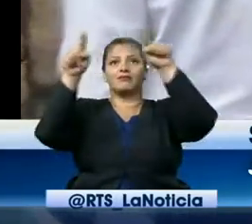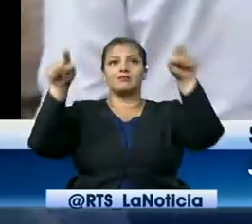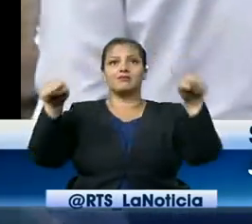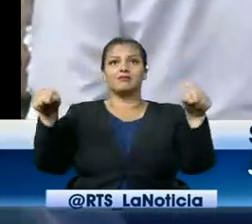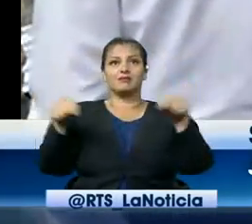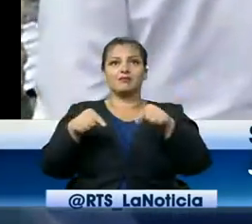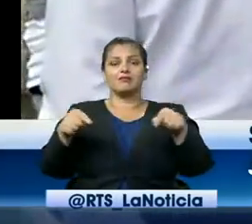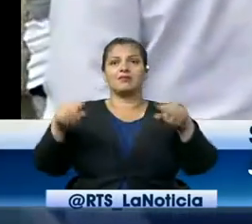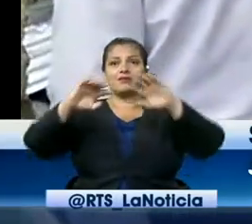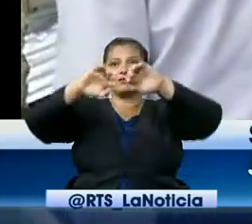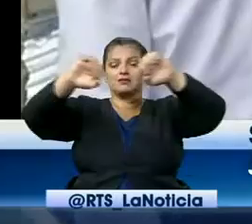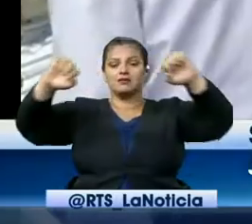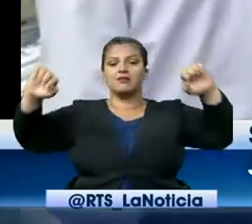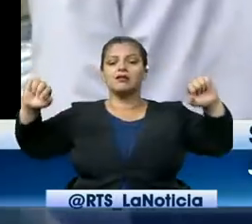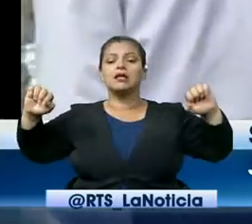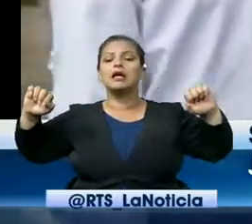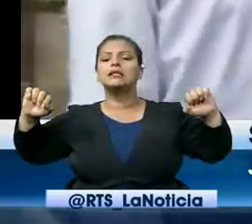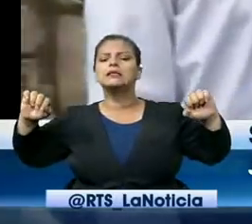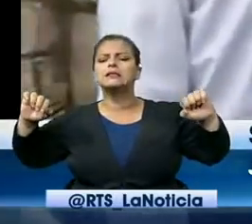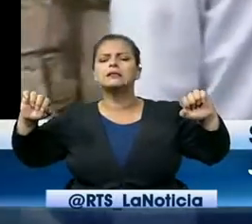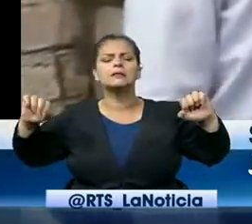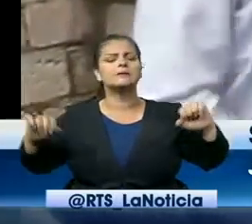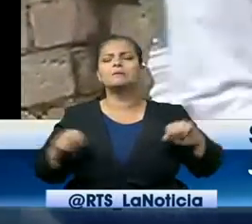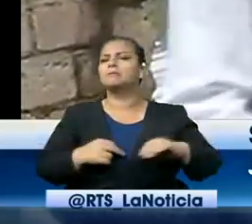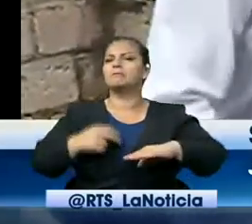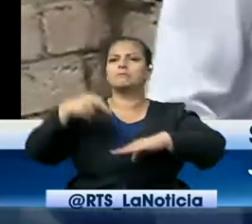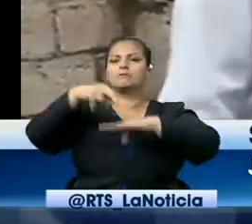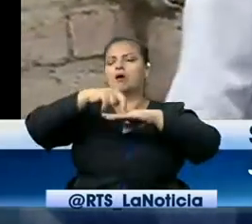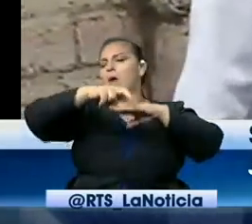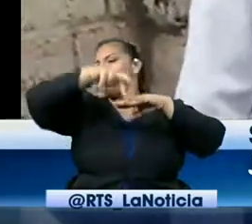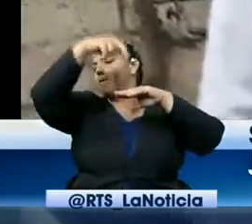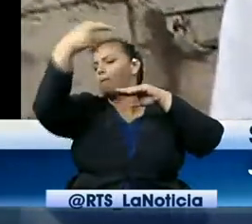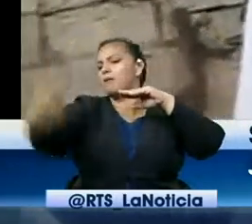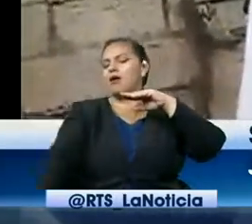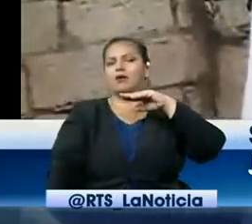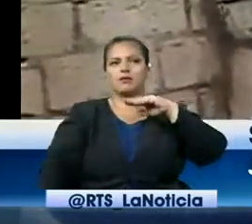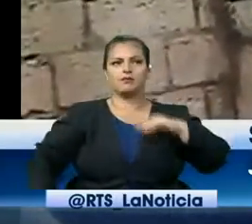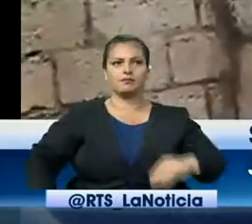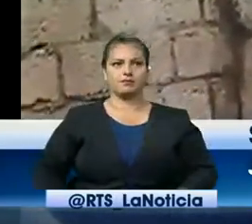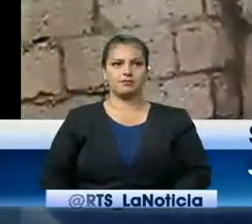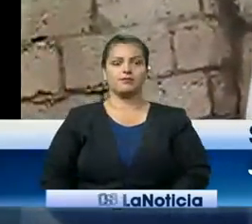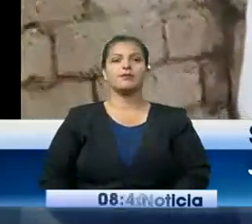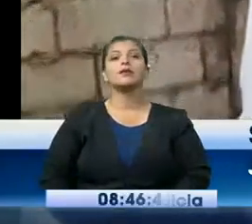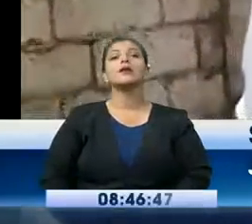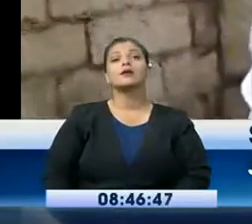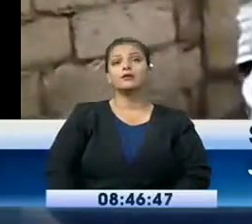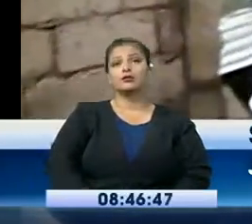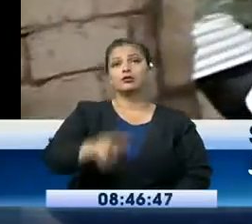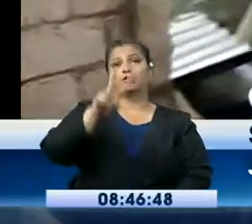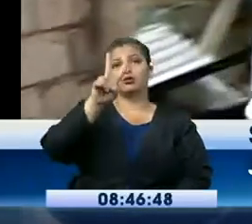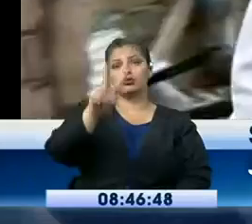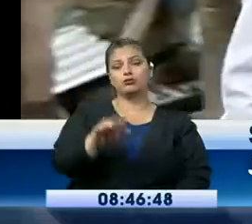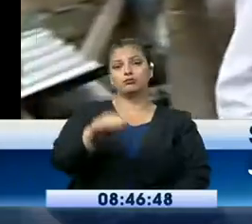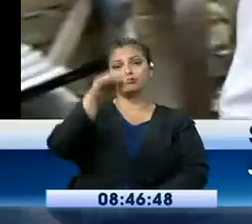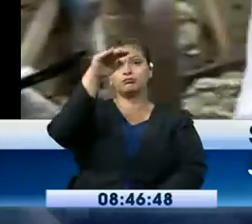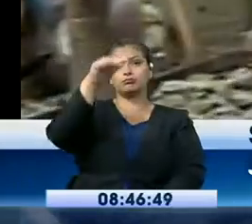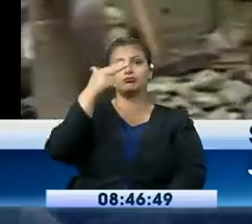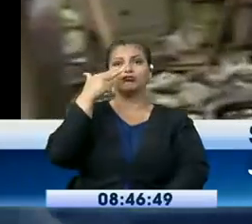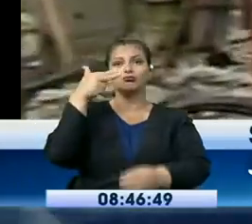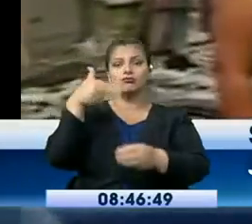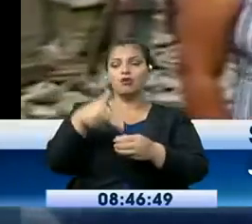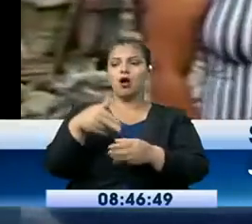quemó por sacarlos tanque de gas para que no se haga peor cuántos cilindros se curó el saco de cilindro ok perfecto